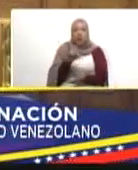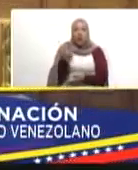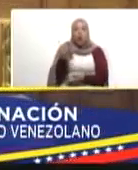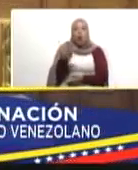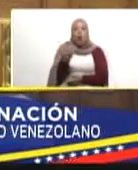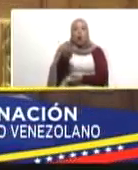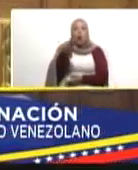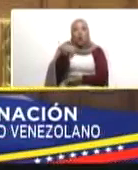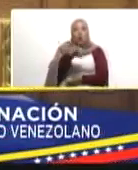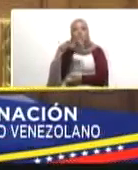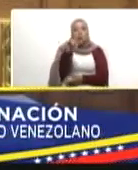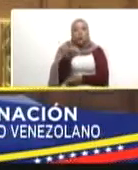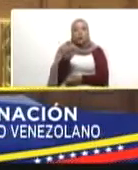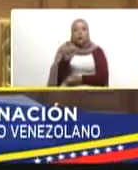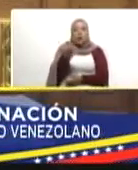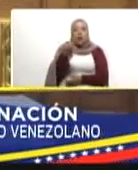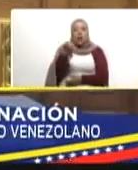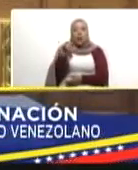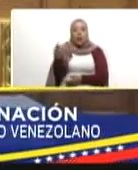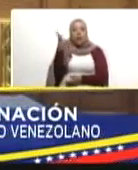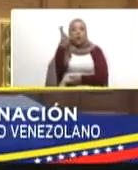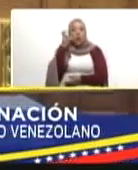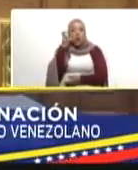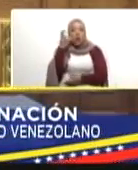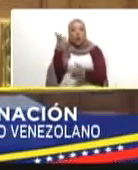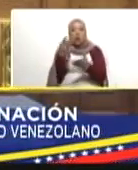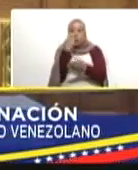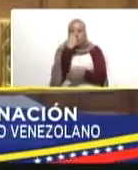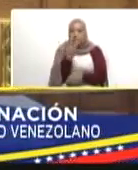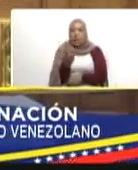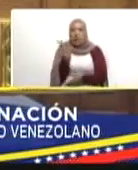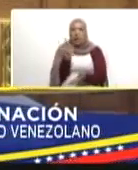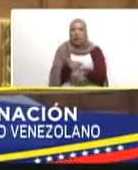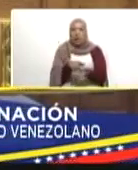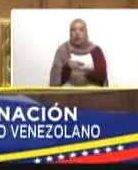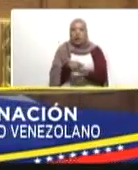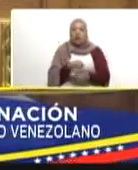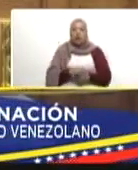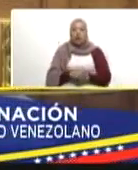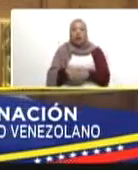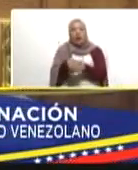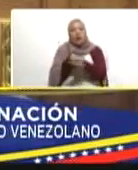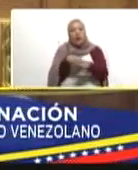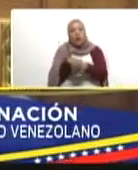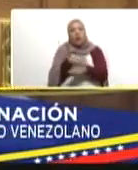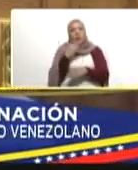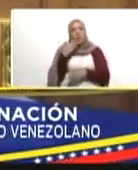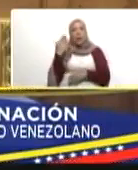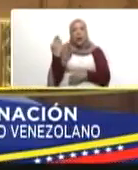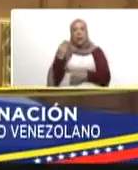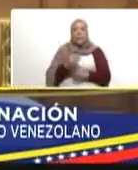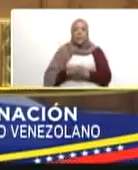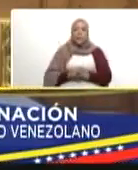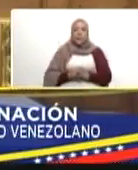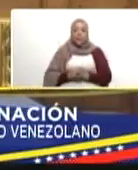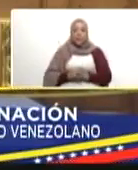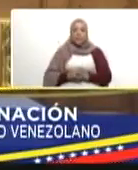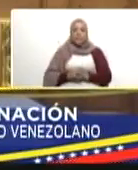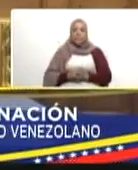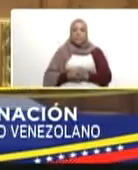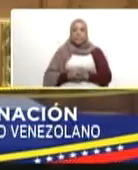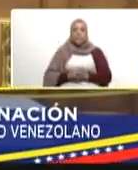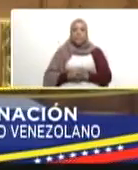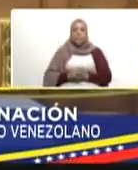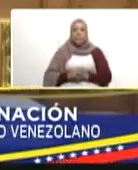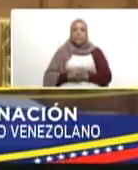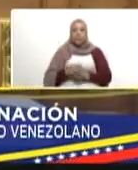vino pero me está escuchando en el sín no lo invitaron gz López culpa de Jorge Rodríguez